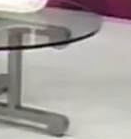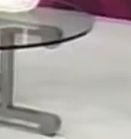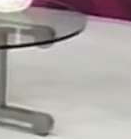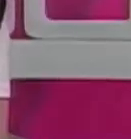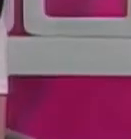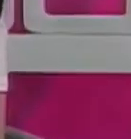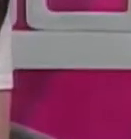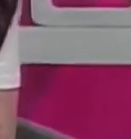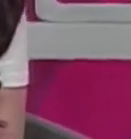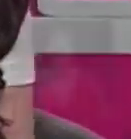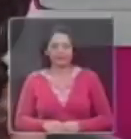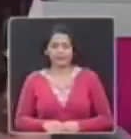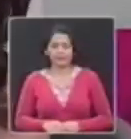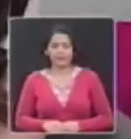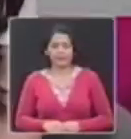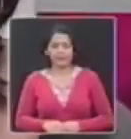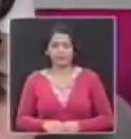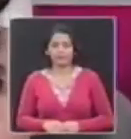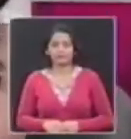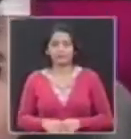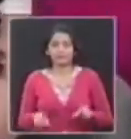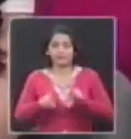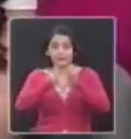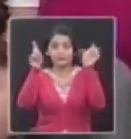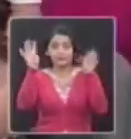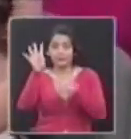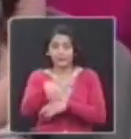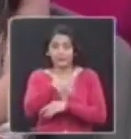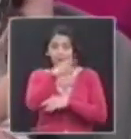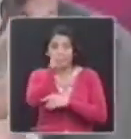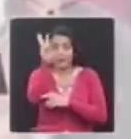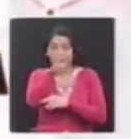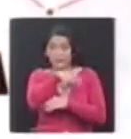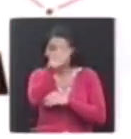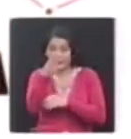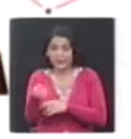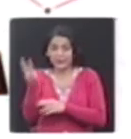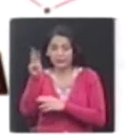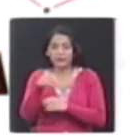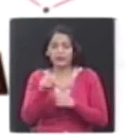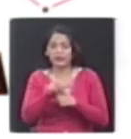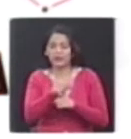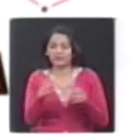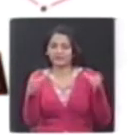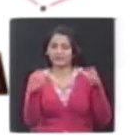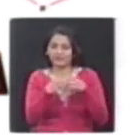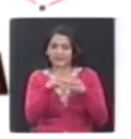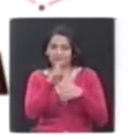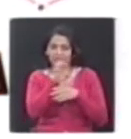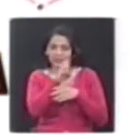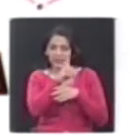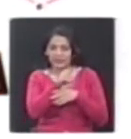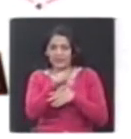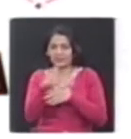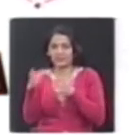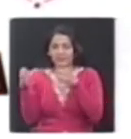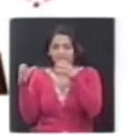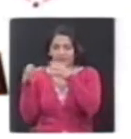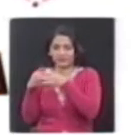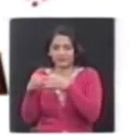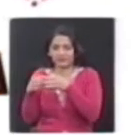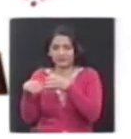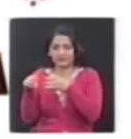Cuento que Fundación Telefónica Movistar, la Corporación Red Infodesarrollo y la Confederación Ecuatoriana de Establecimientos de